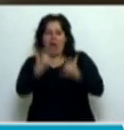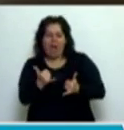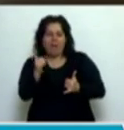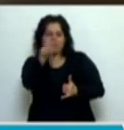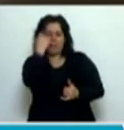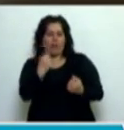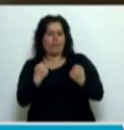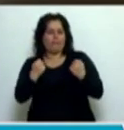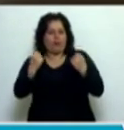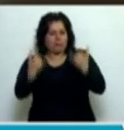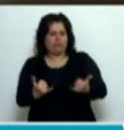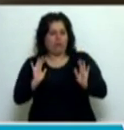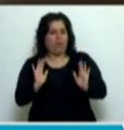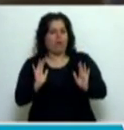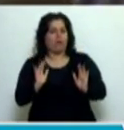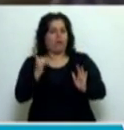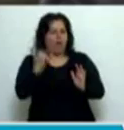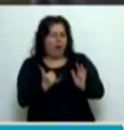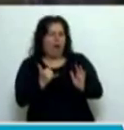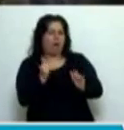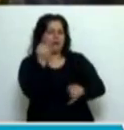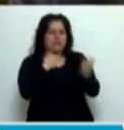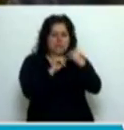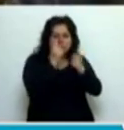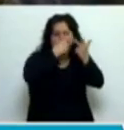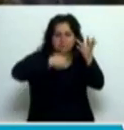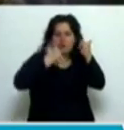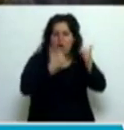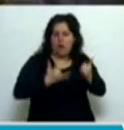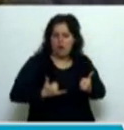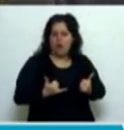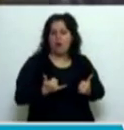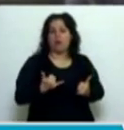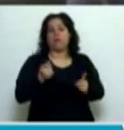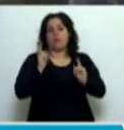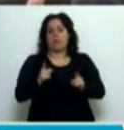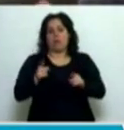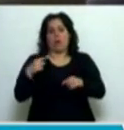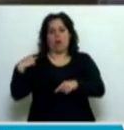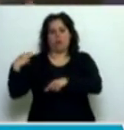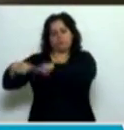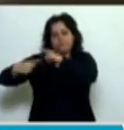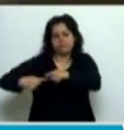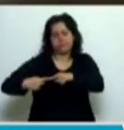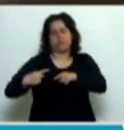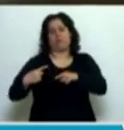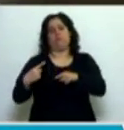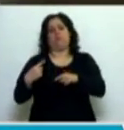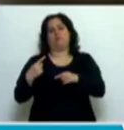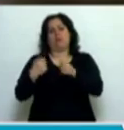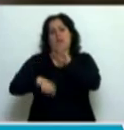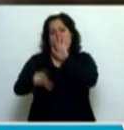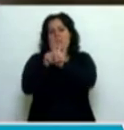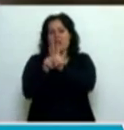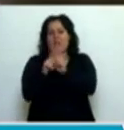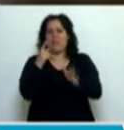activos, ¿sí? Y revierte un ciclo muy largo donde el proceso fue inverso, que se inició con la Ley de